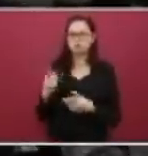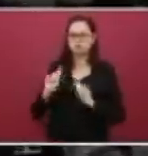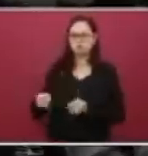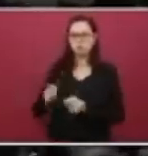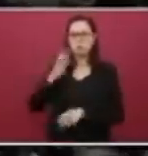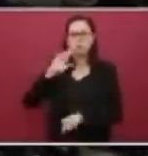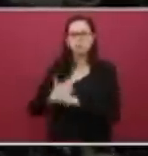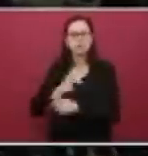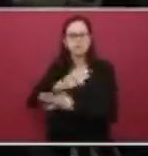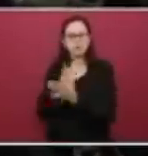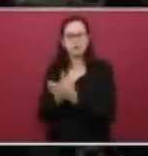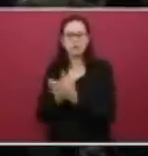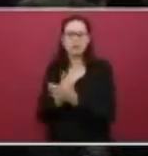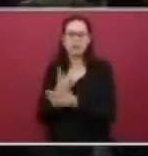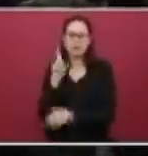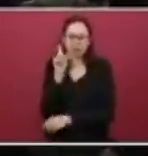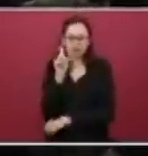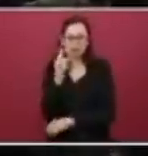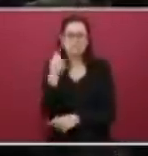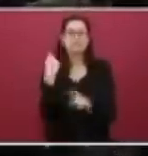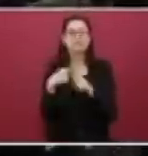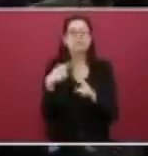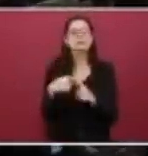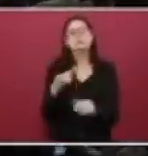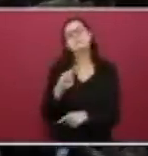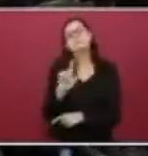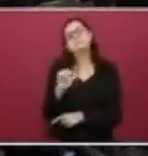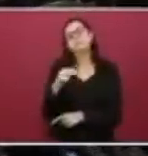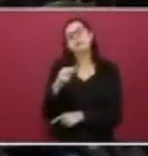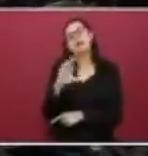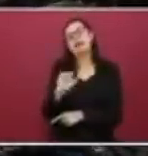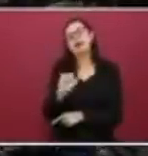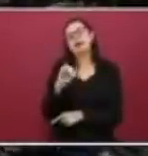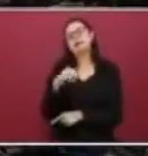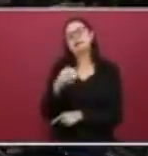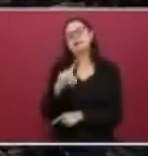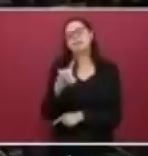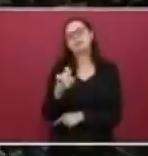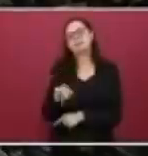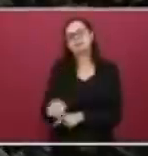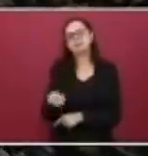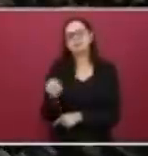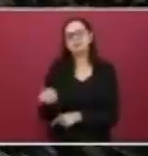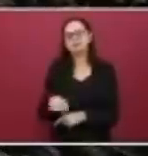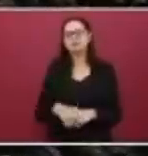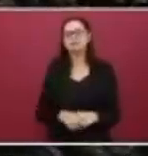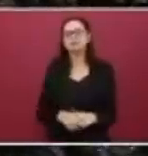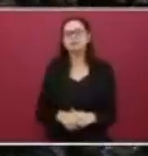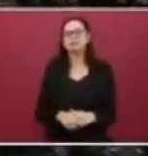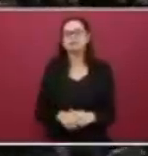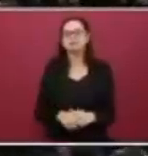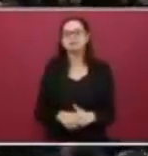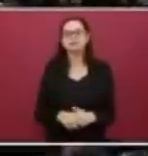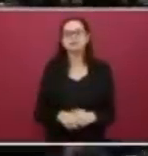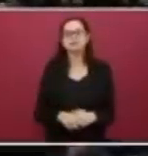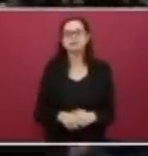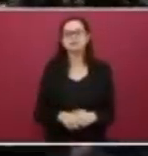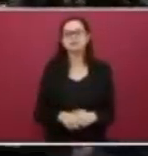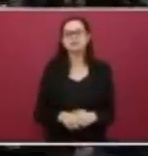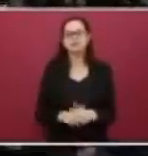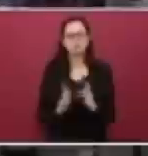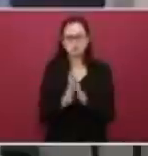que es blanca jiménez qué que me gustaría que les